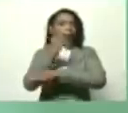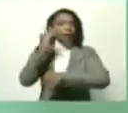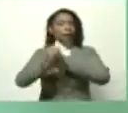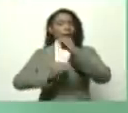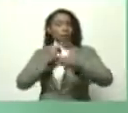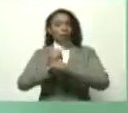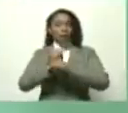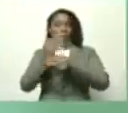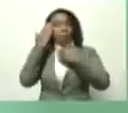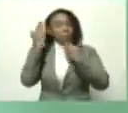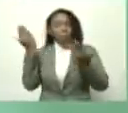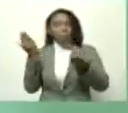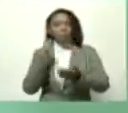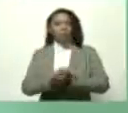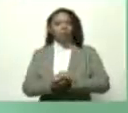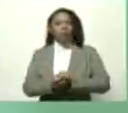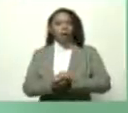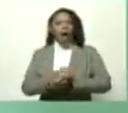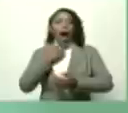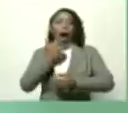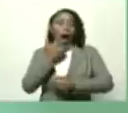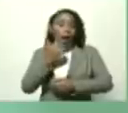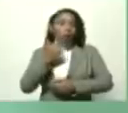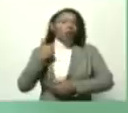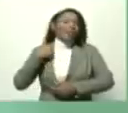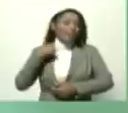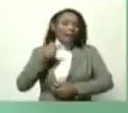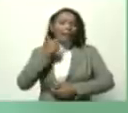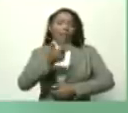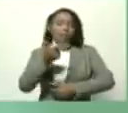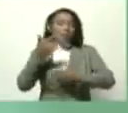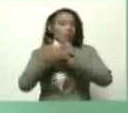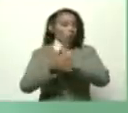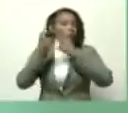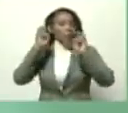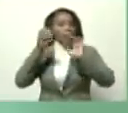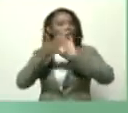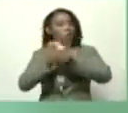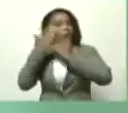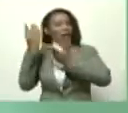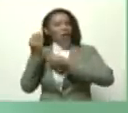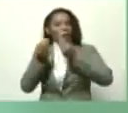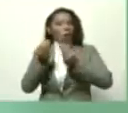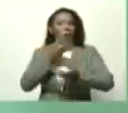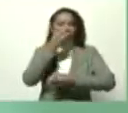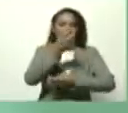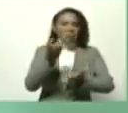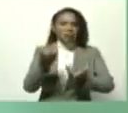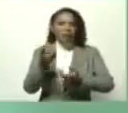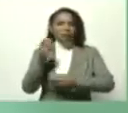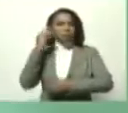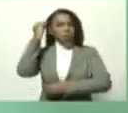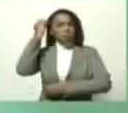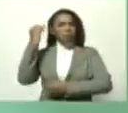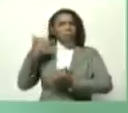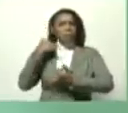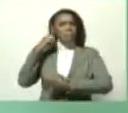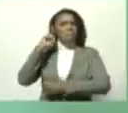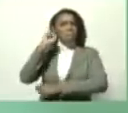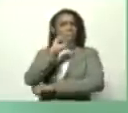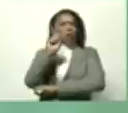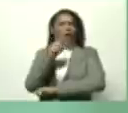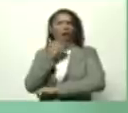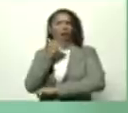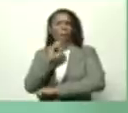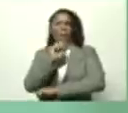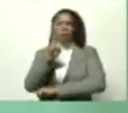sé. Supongo que algunas cosas tendrán que decir. Supongo que al menos se preguntarán. ¿Alguien le preguntó allí